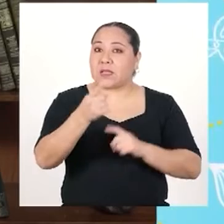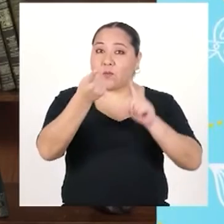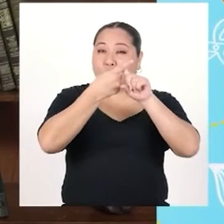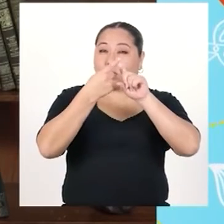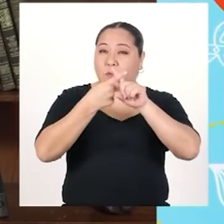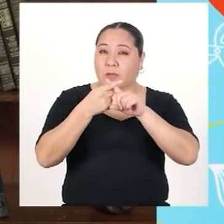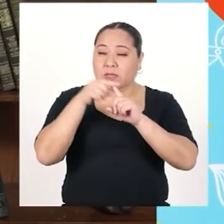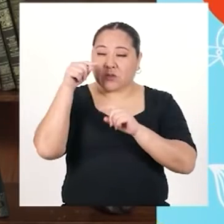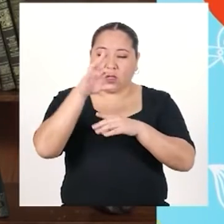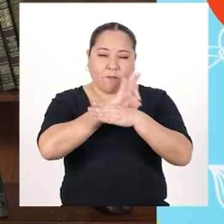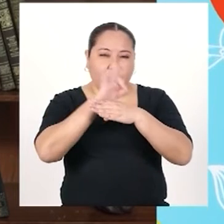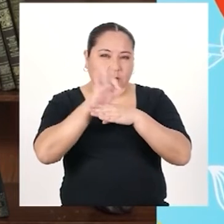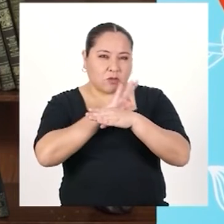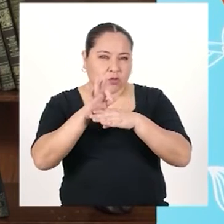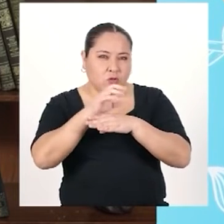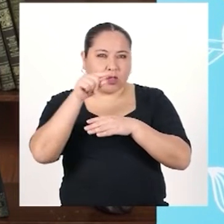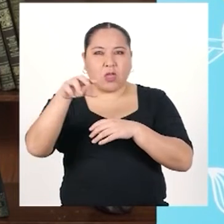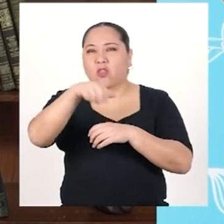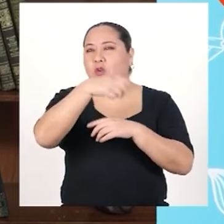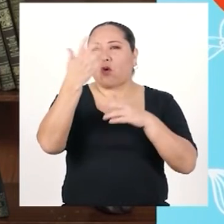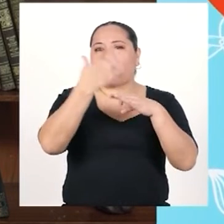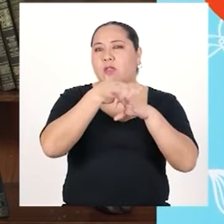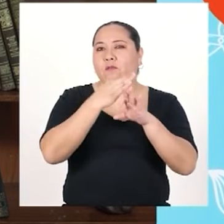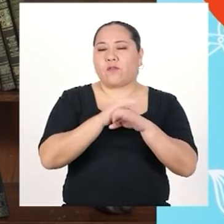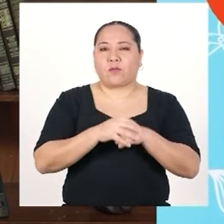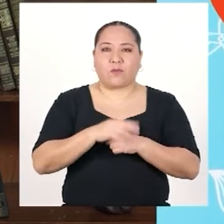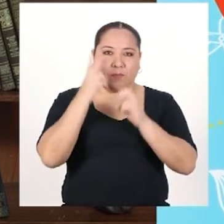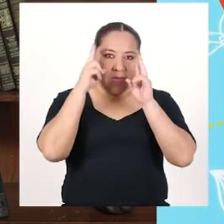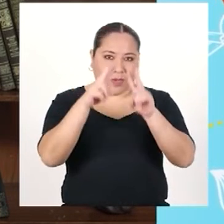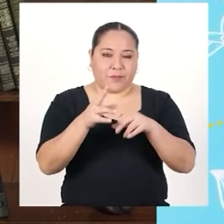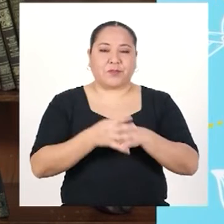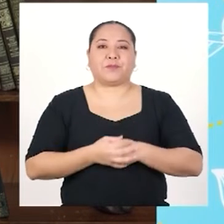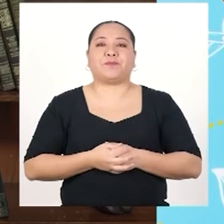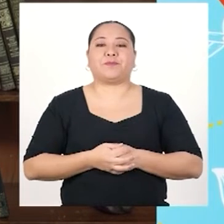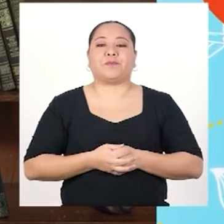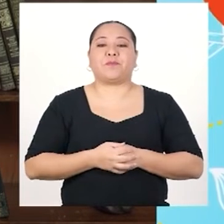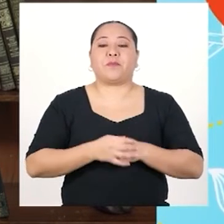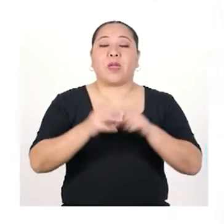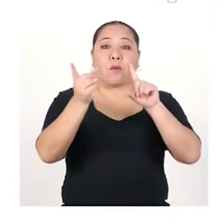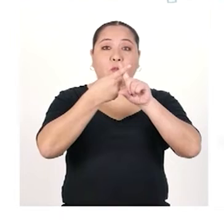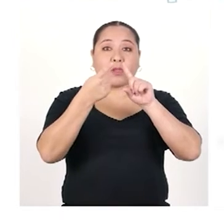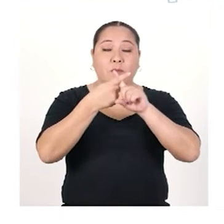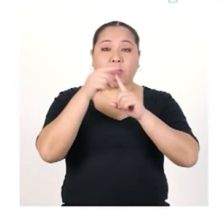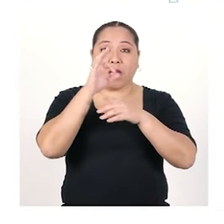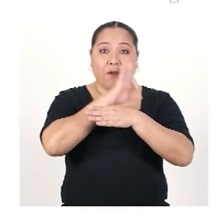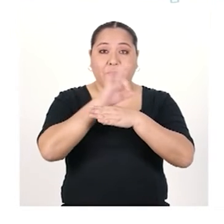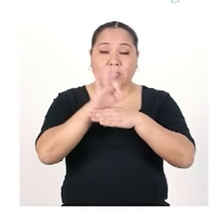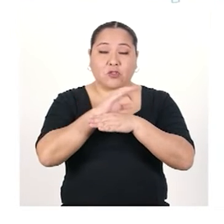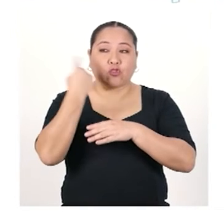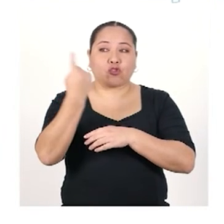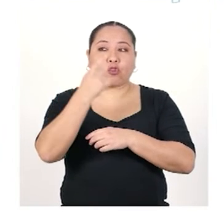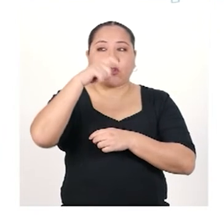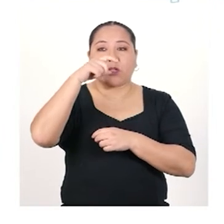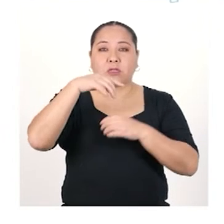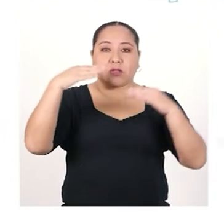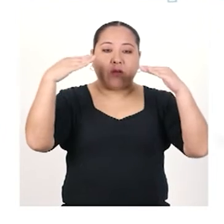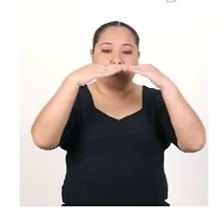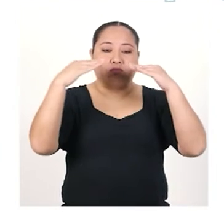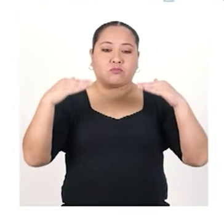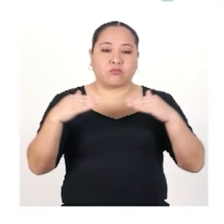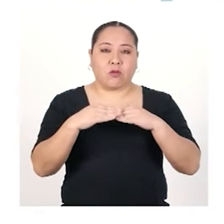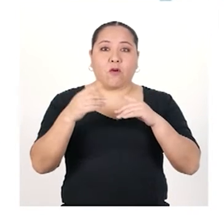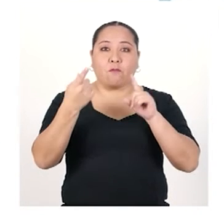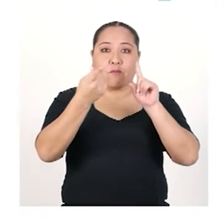Las multiplicaciones con fracciones funcionan de otra manera. Veamos. Para multiplicar fracciones solo es